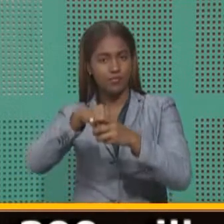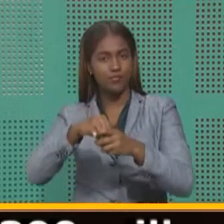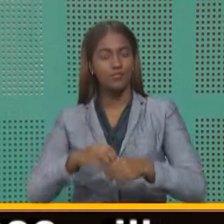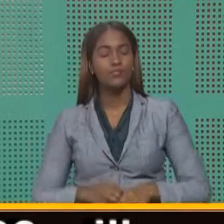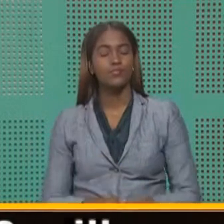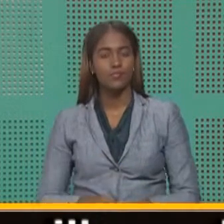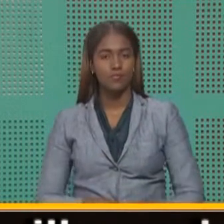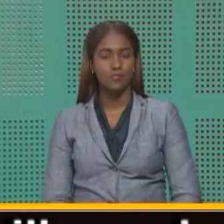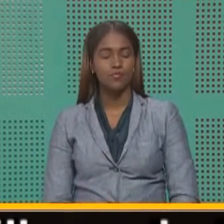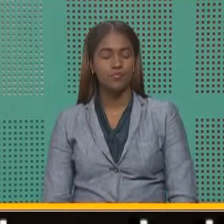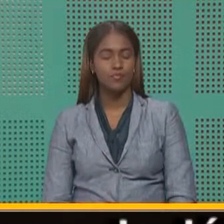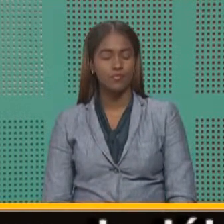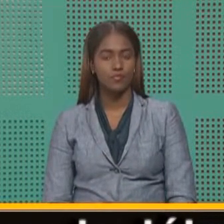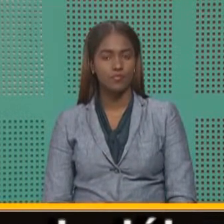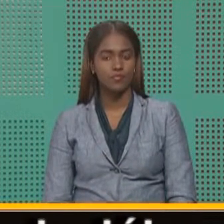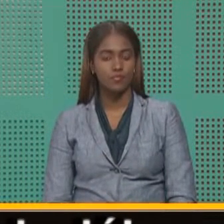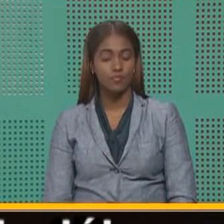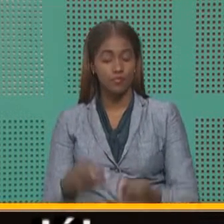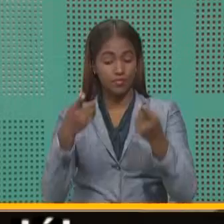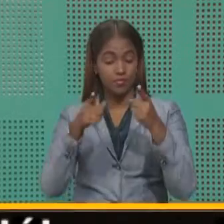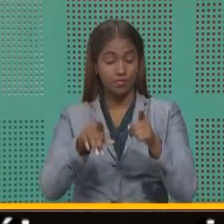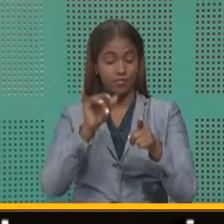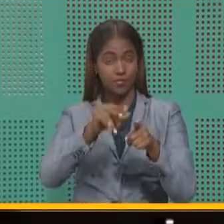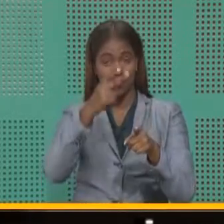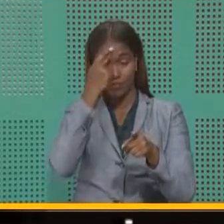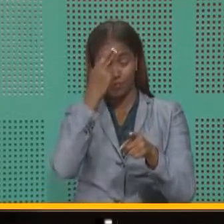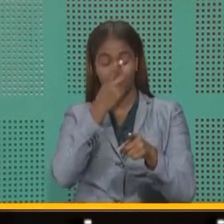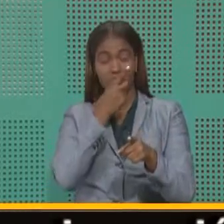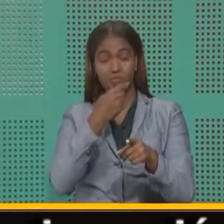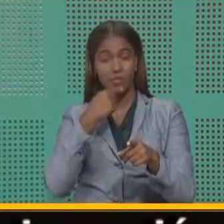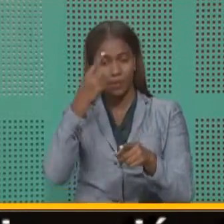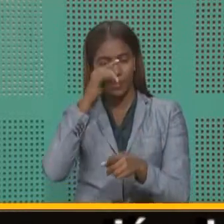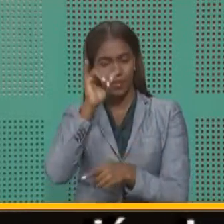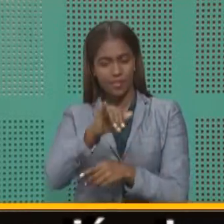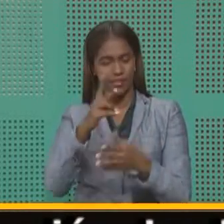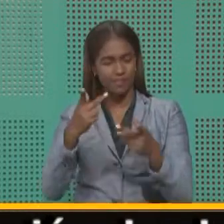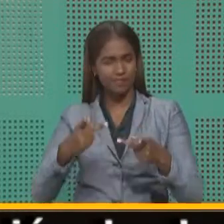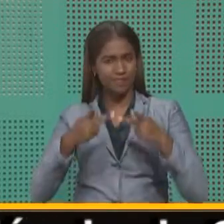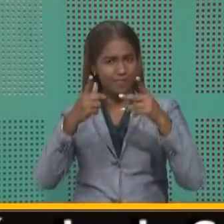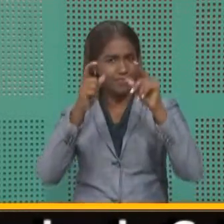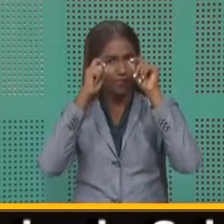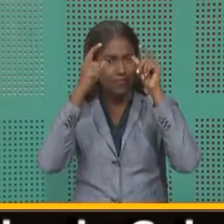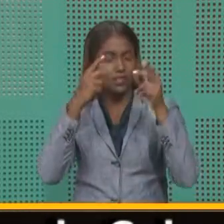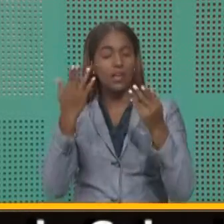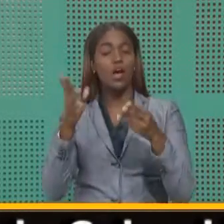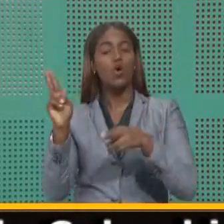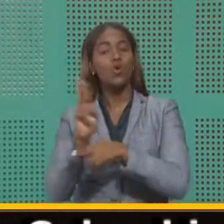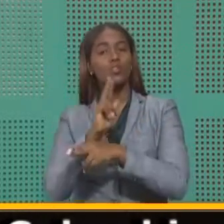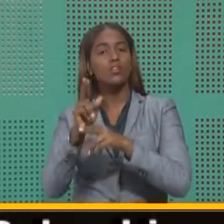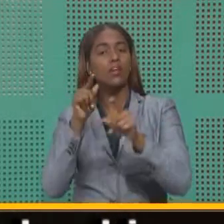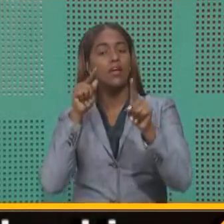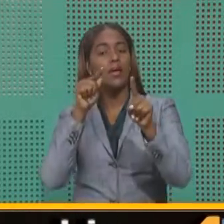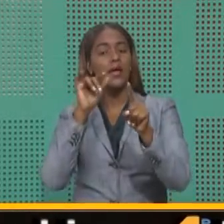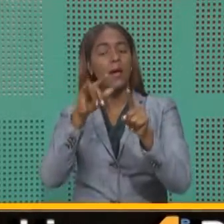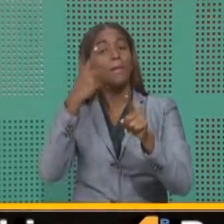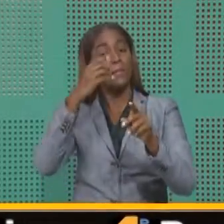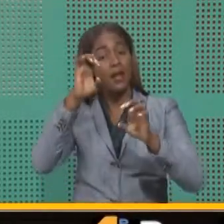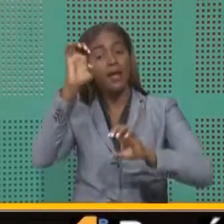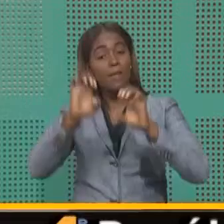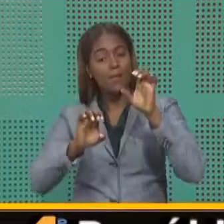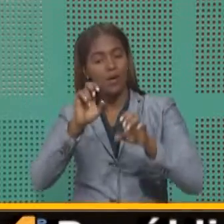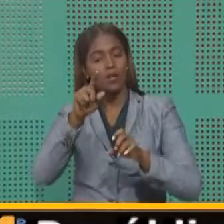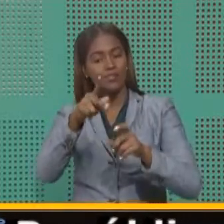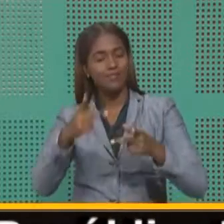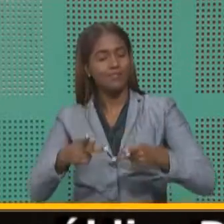en el caso de la república dominicana ahí si ustedes ven el concepto de visitas sorpresa se utilizó la metodología para evaluar esa vez estas